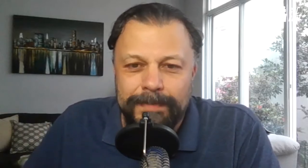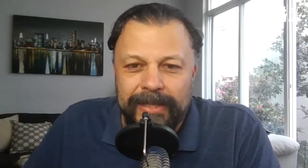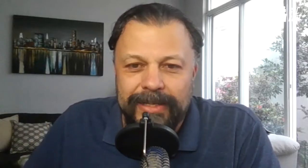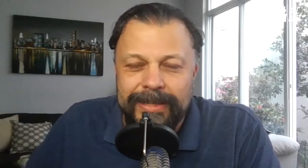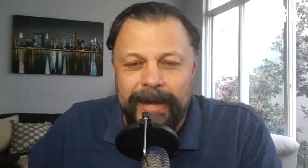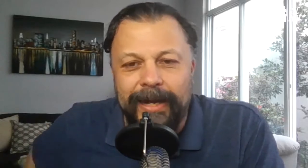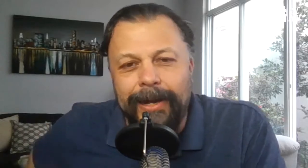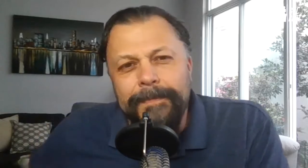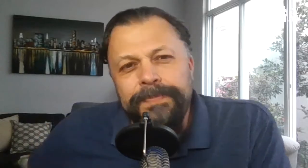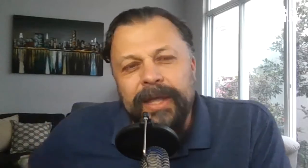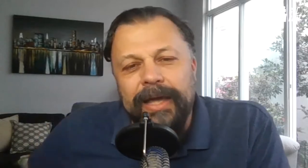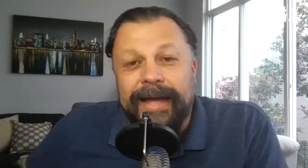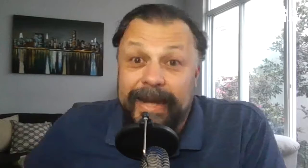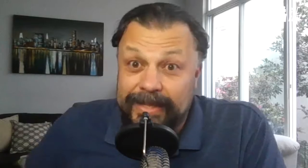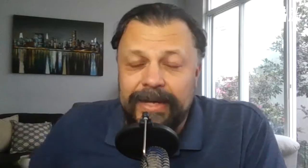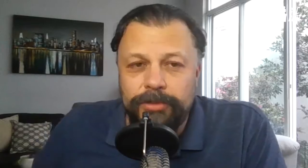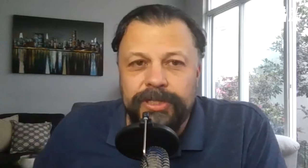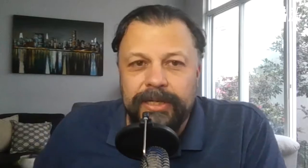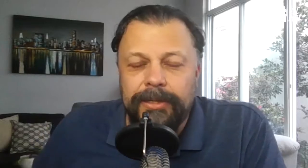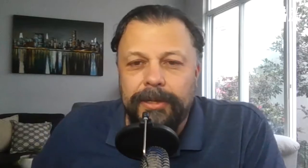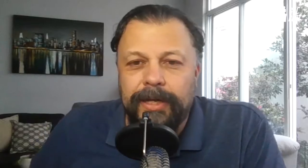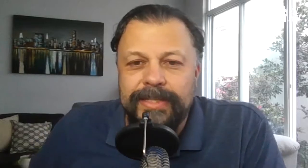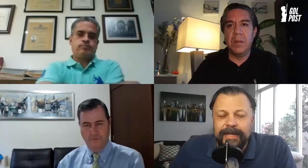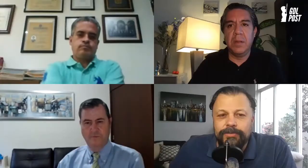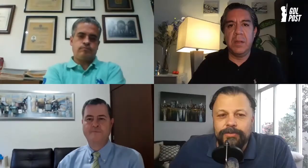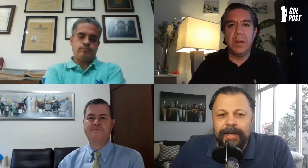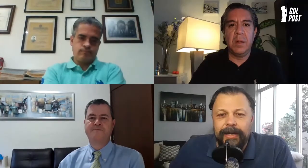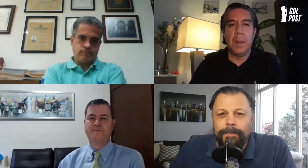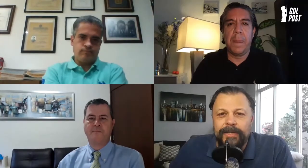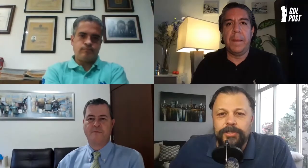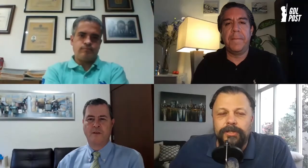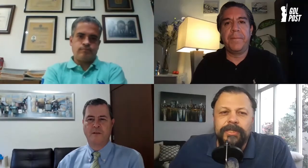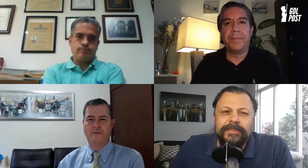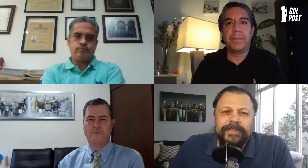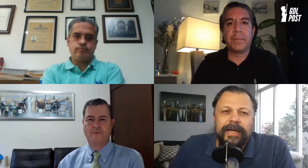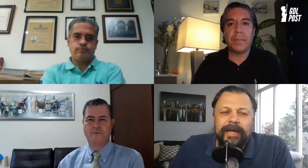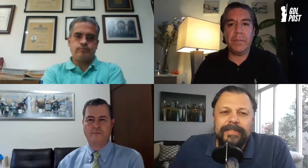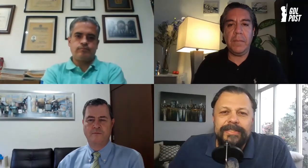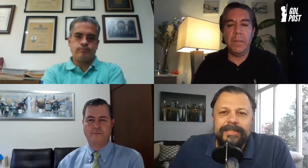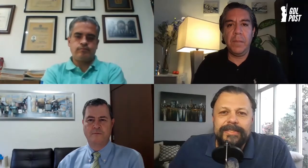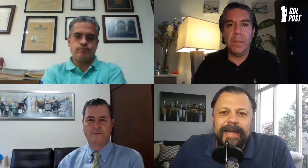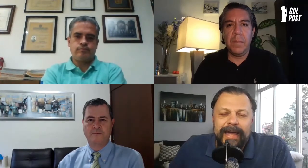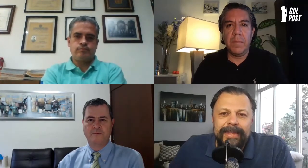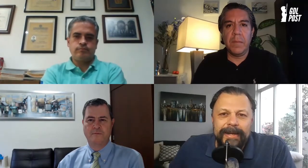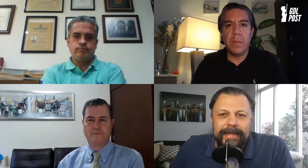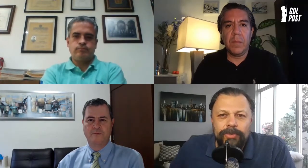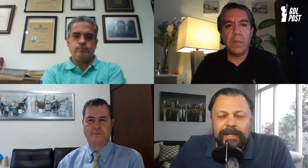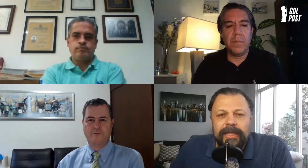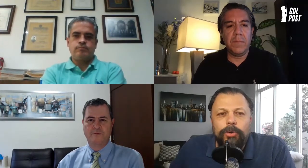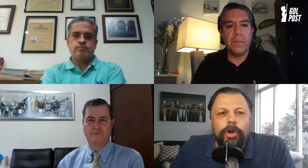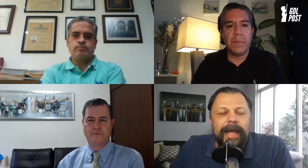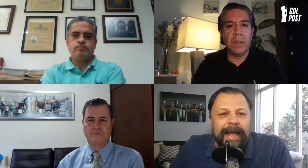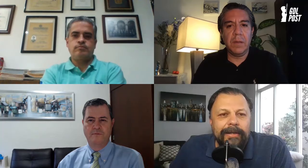que también es parte de este panel, y a quien le deseamos que siga su franca recuperación. Si hay de verdad